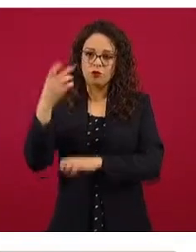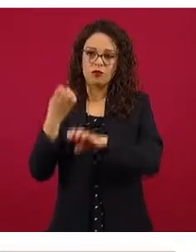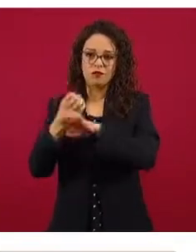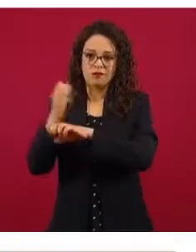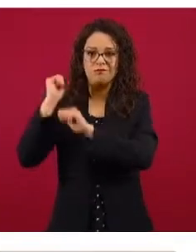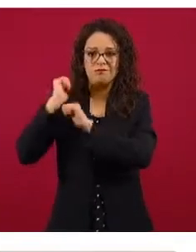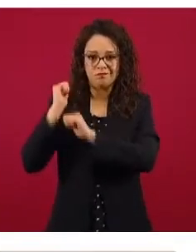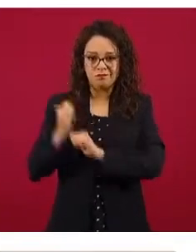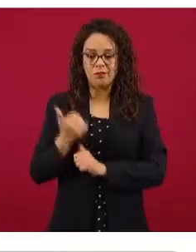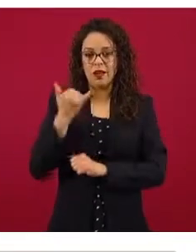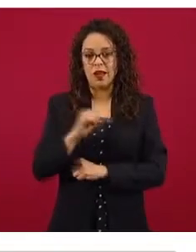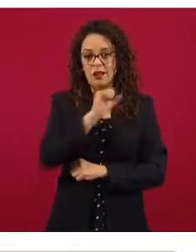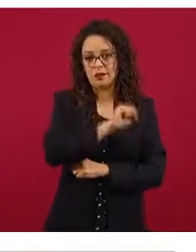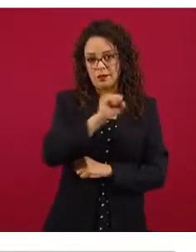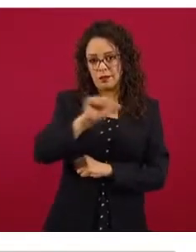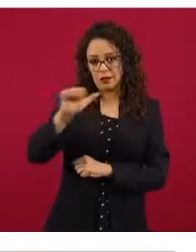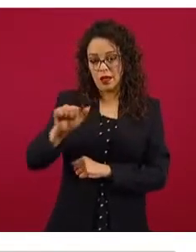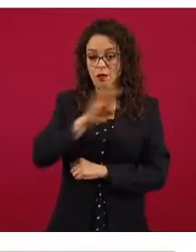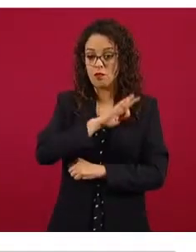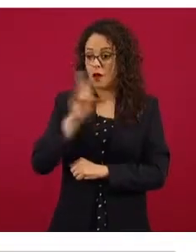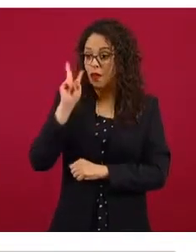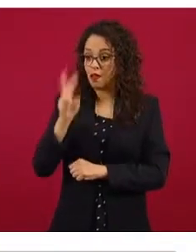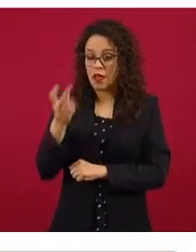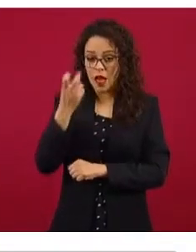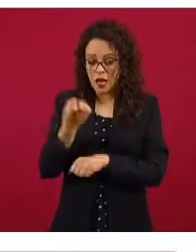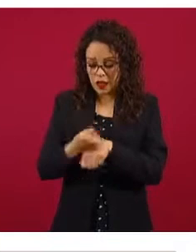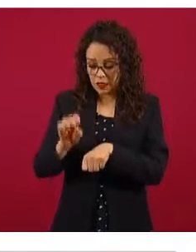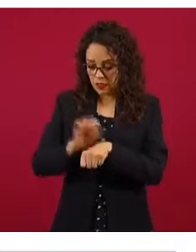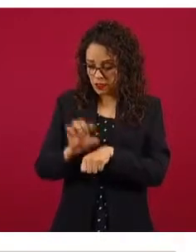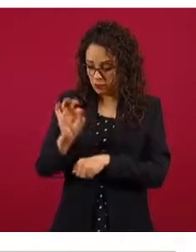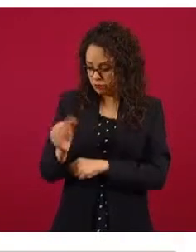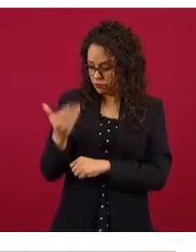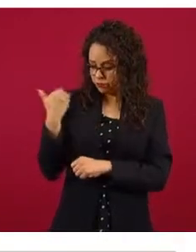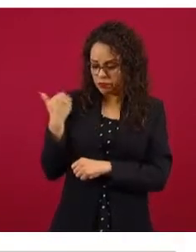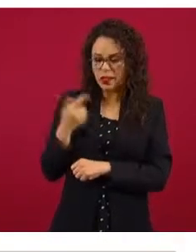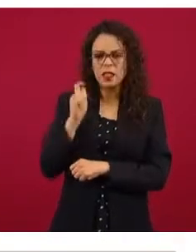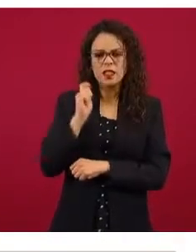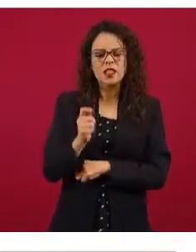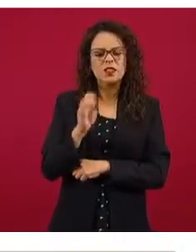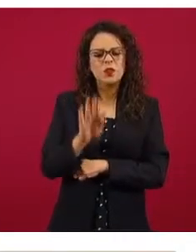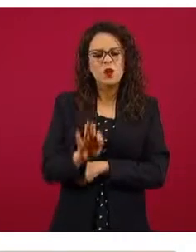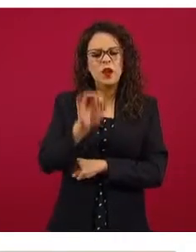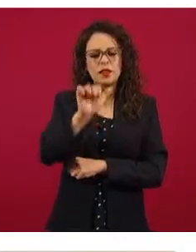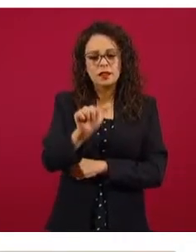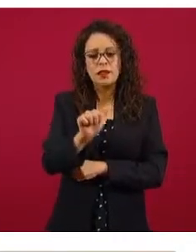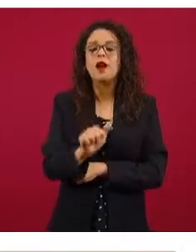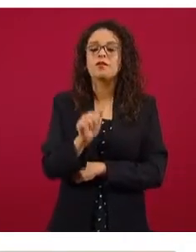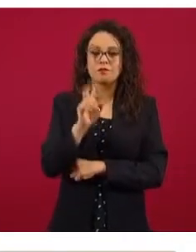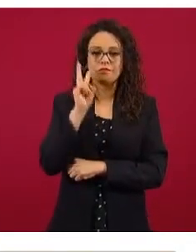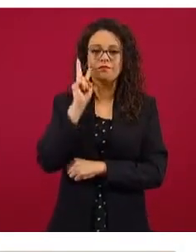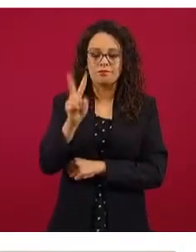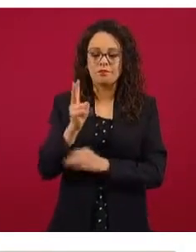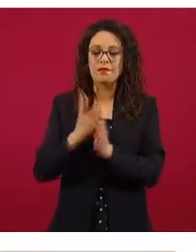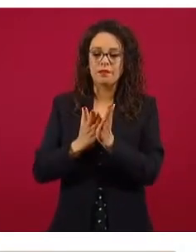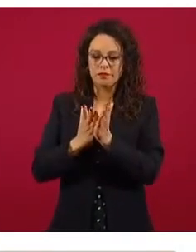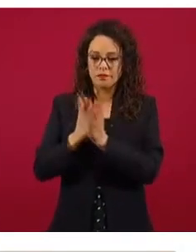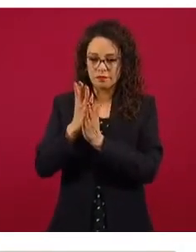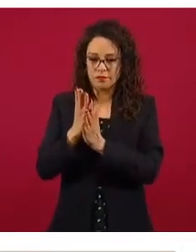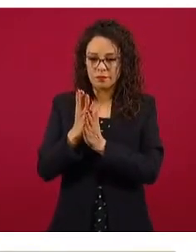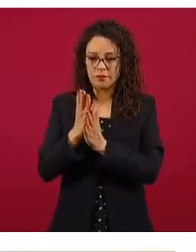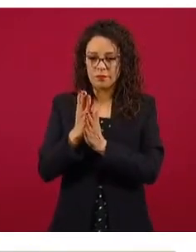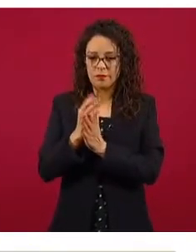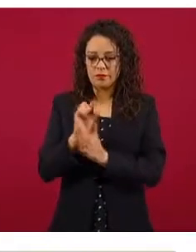momento, y vemos en estas semanas más recientes, desde la 46, esta trayectoria de ascenso y apenas la primera